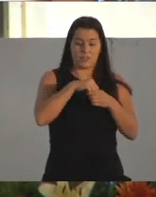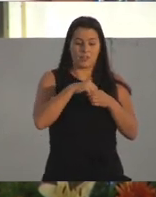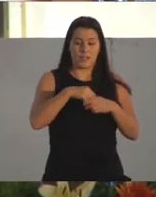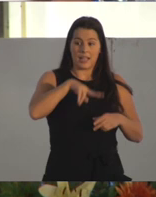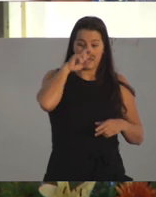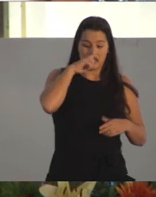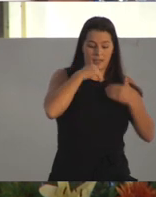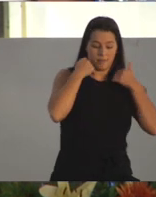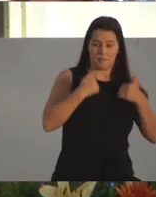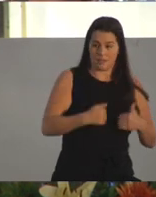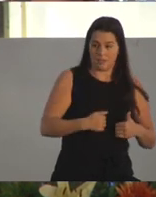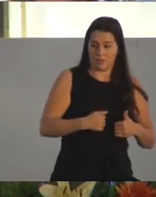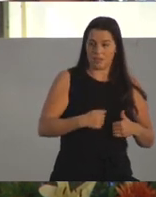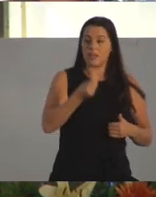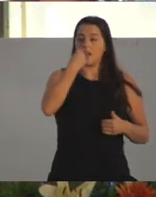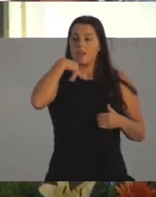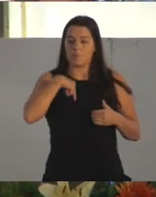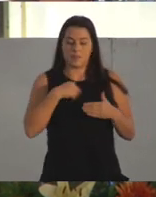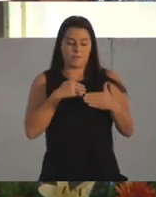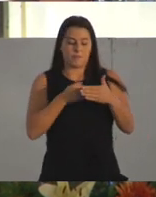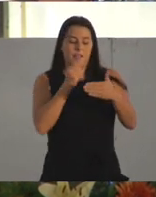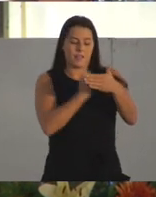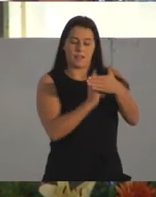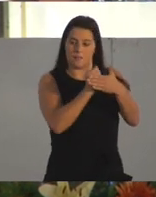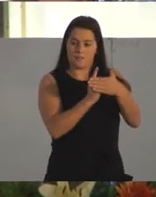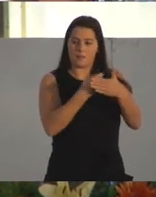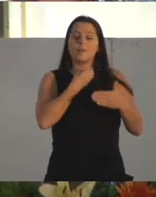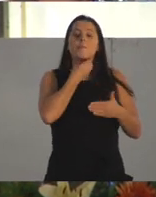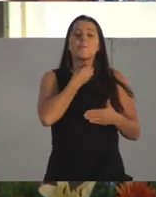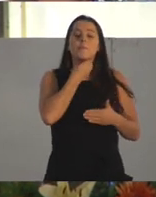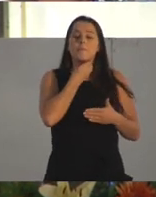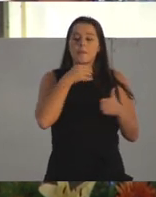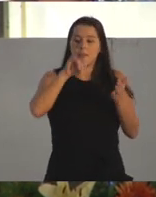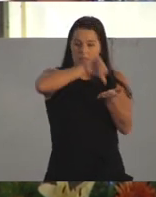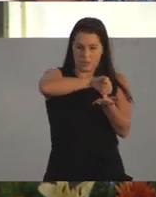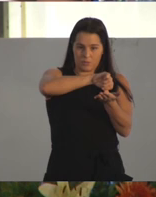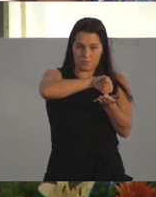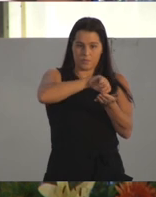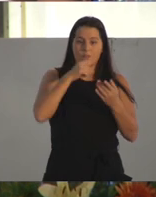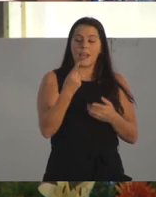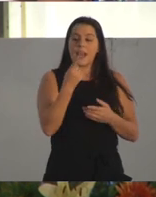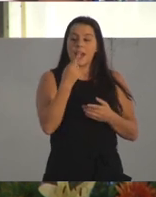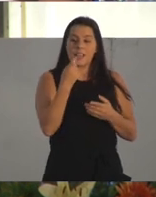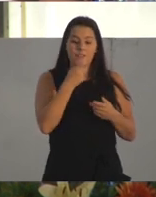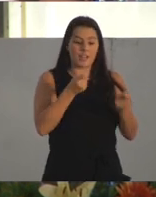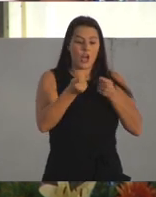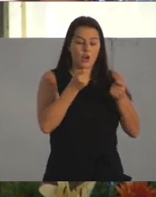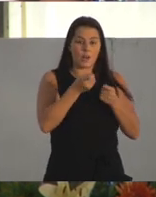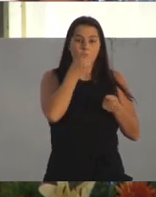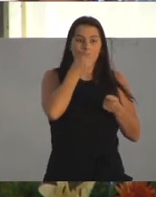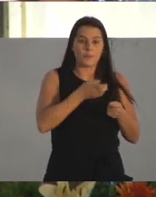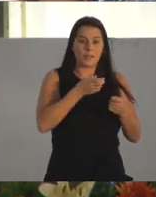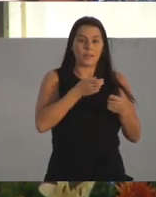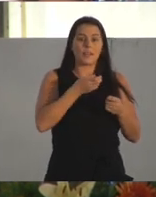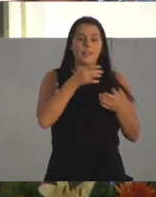vía digestiva. Están muy juntas y hace falta una coordinación muy fina para evitar que el alimento, en lugar de ir a